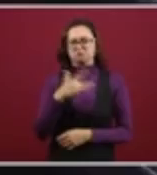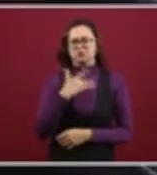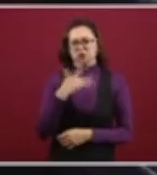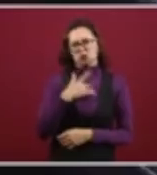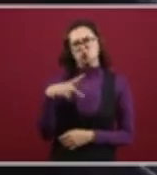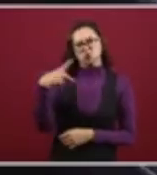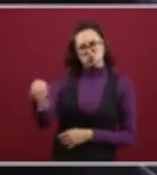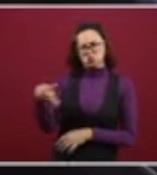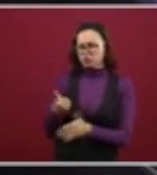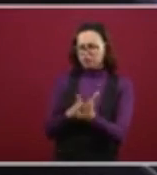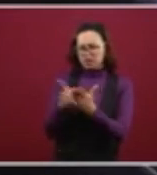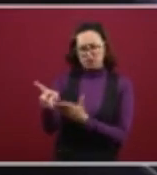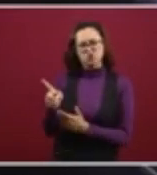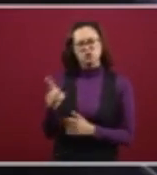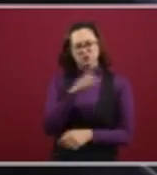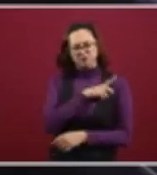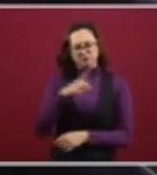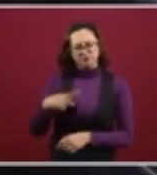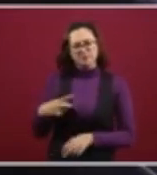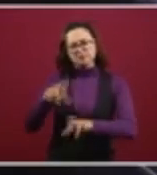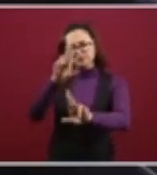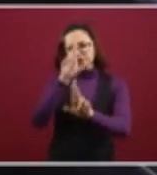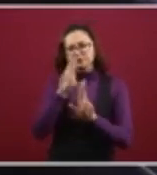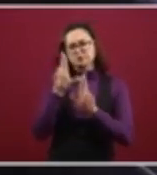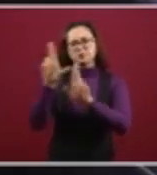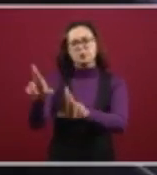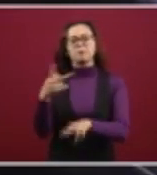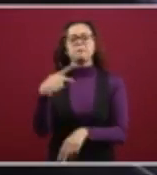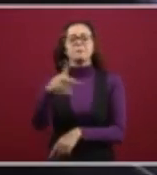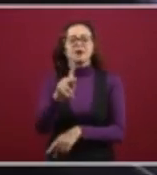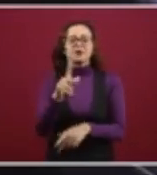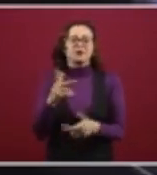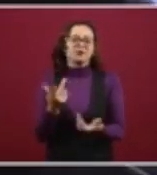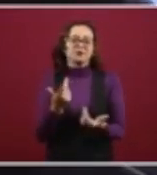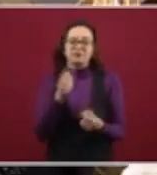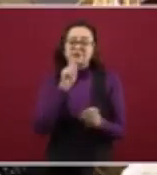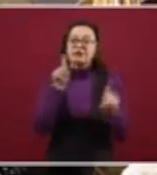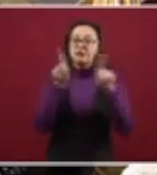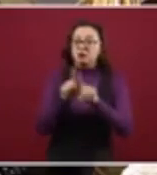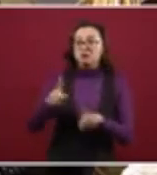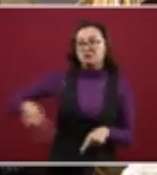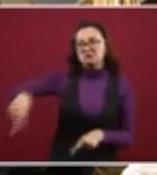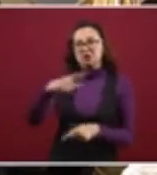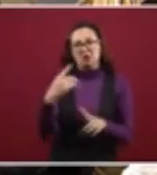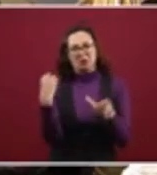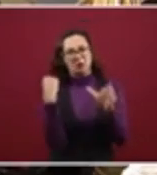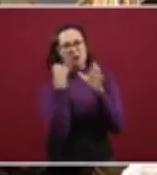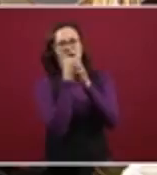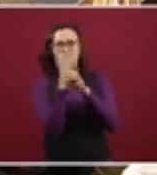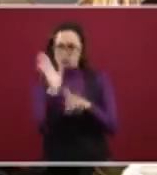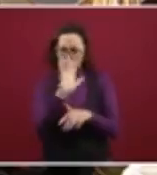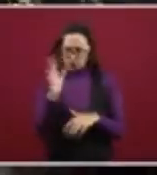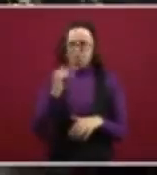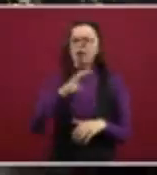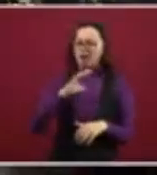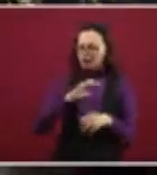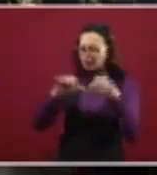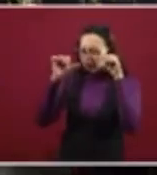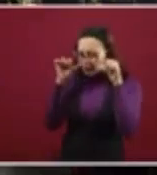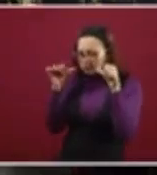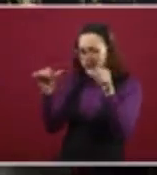el derecho de hacerlo, pero también no pueden decir que no han sido atendidos. Señor.